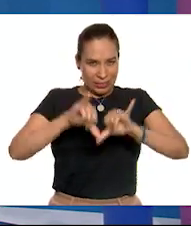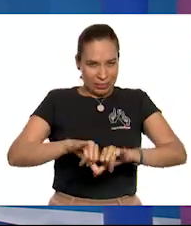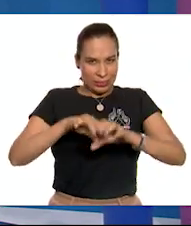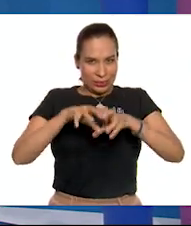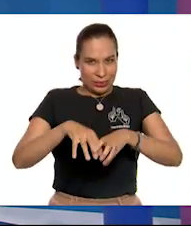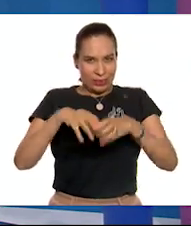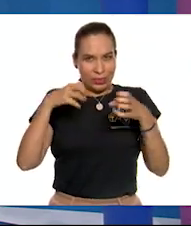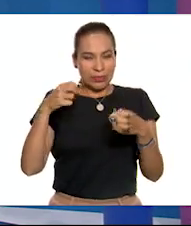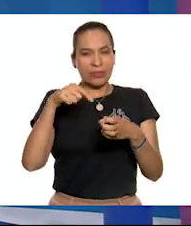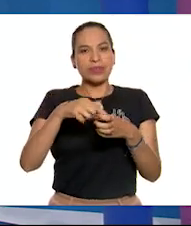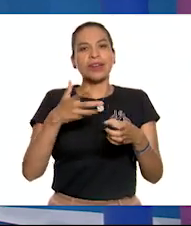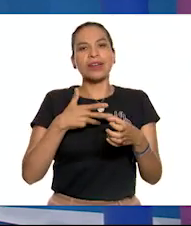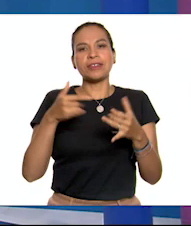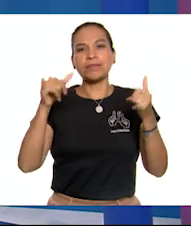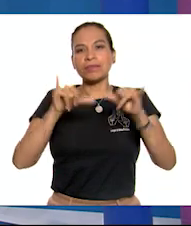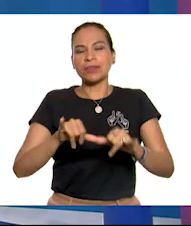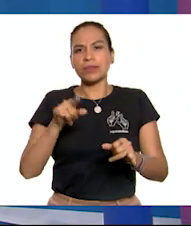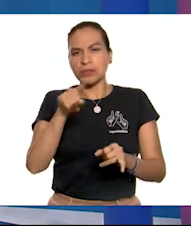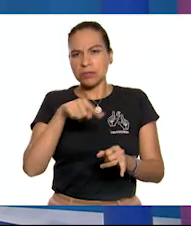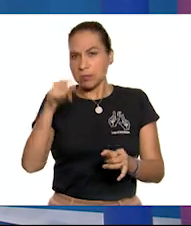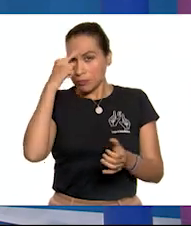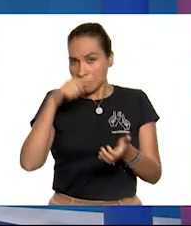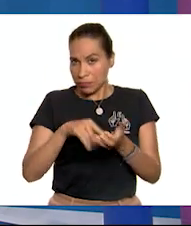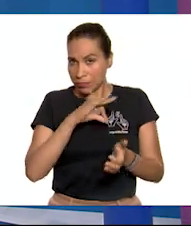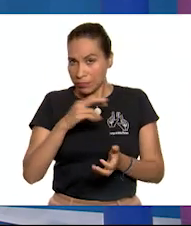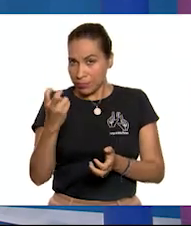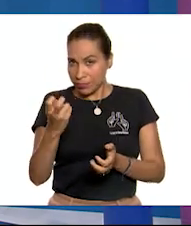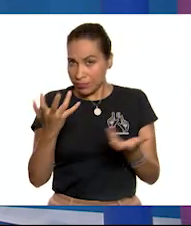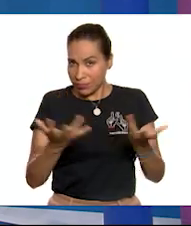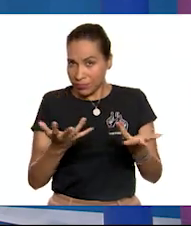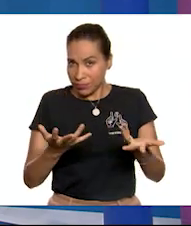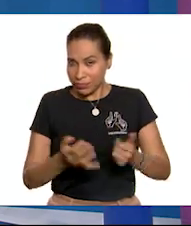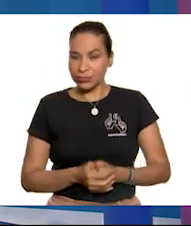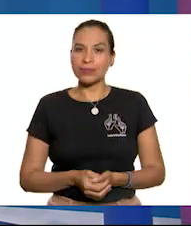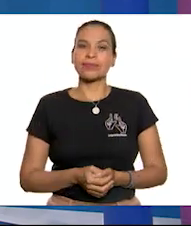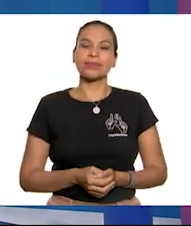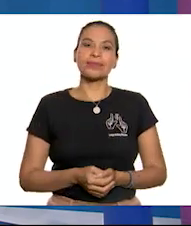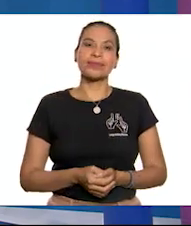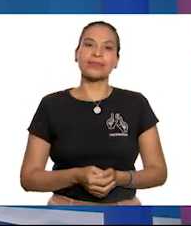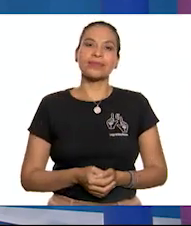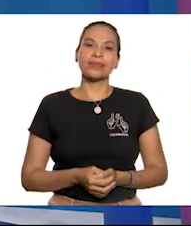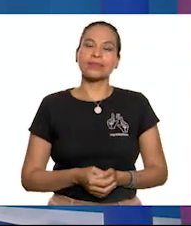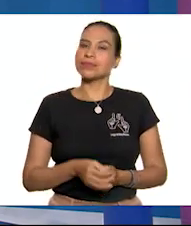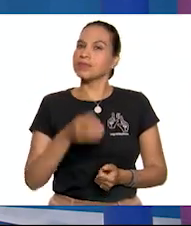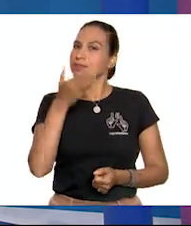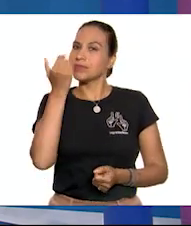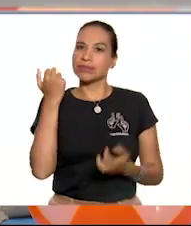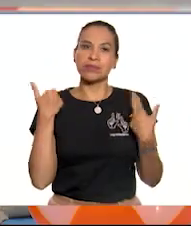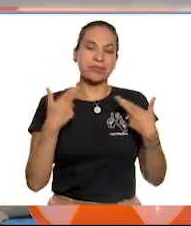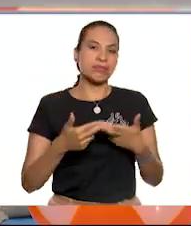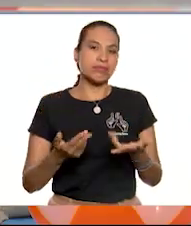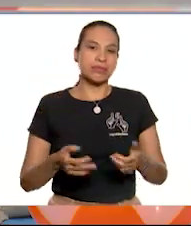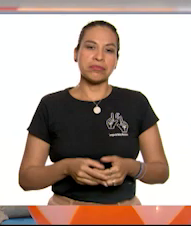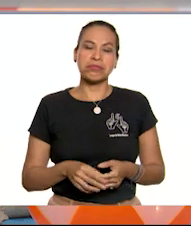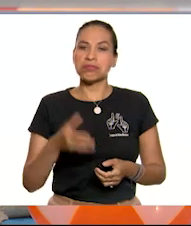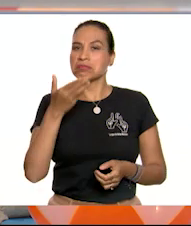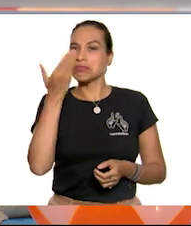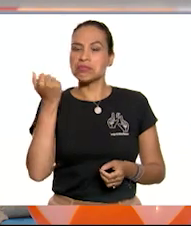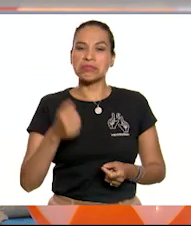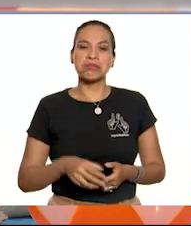que constituyen una mezcla? ¿Ustedes creen posible eso? No sé, maestra. No